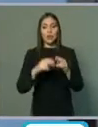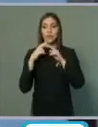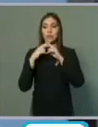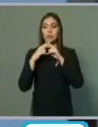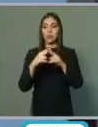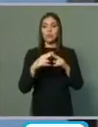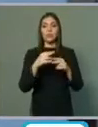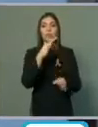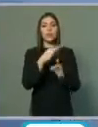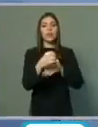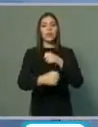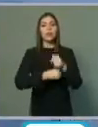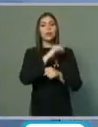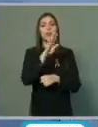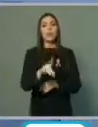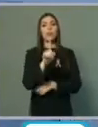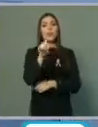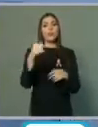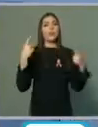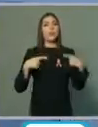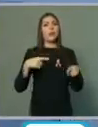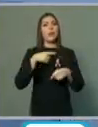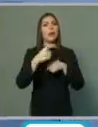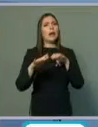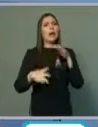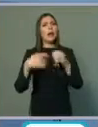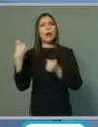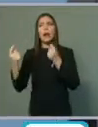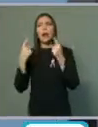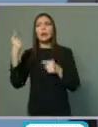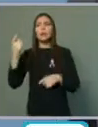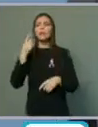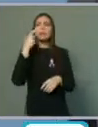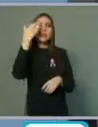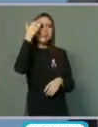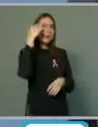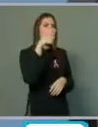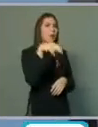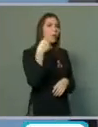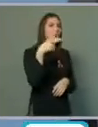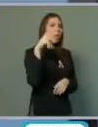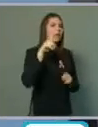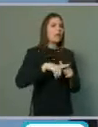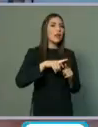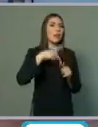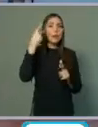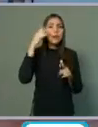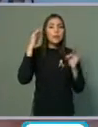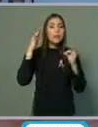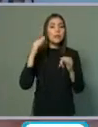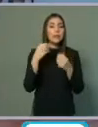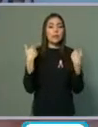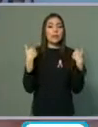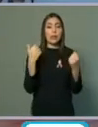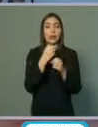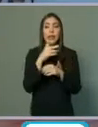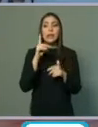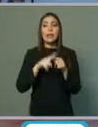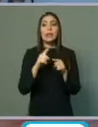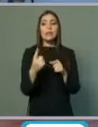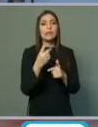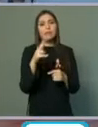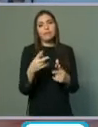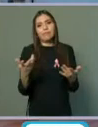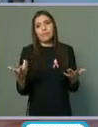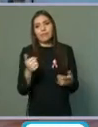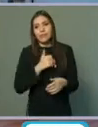luctuoso de un autor que de repente escuchamos mucho su nombre, Exacto. pero no tenemos idea de quién es. Que es Sí una pasa. pena, ¿no? Es una pena.